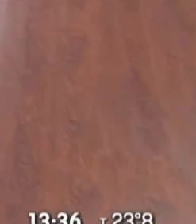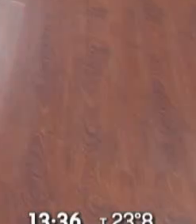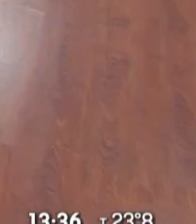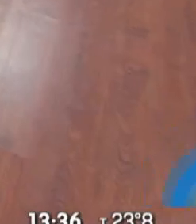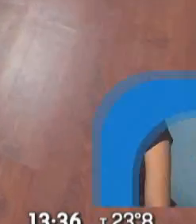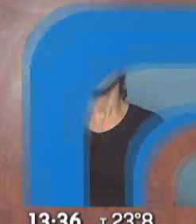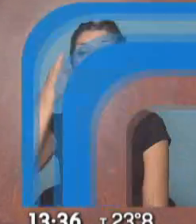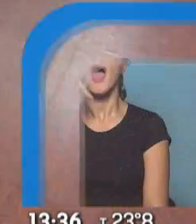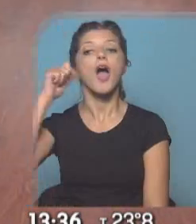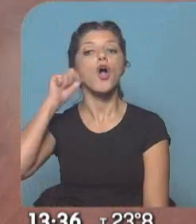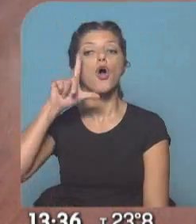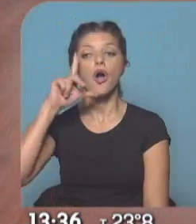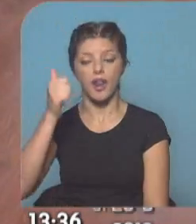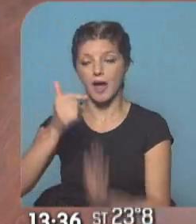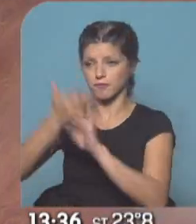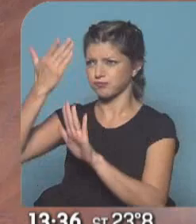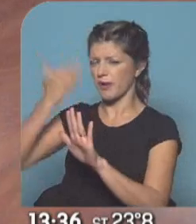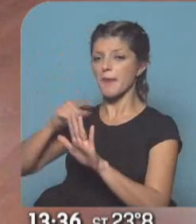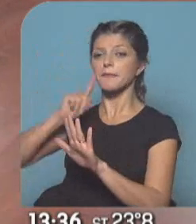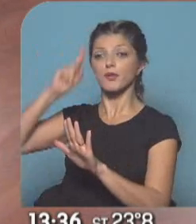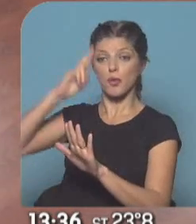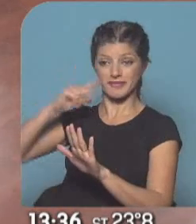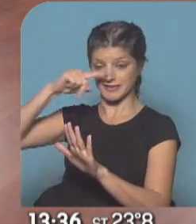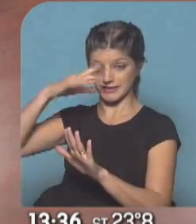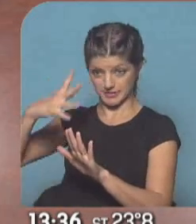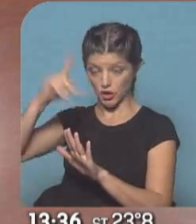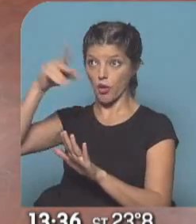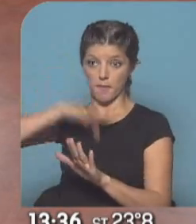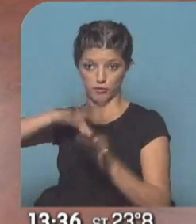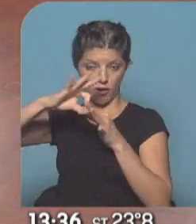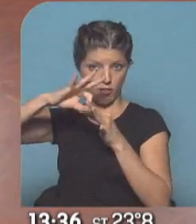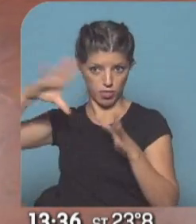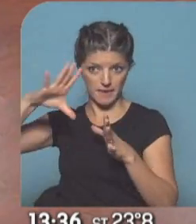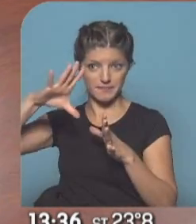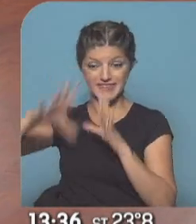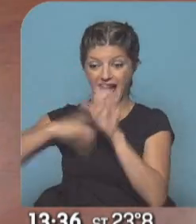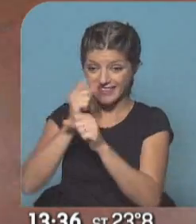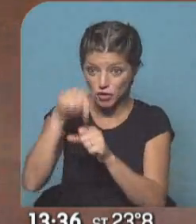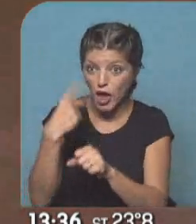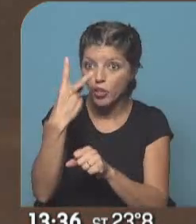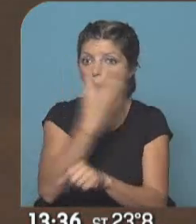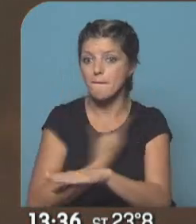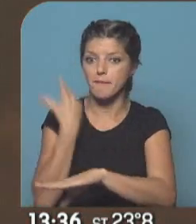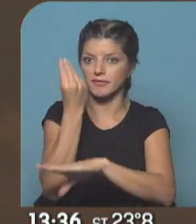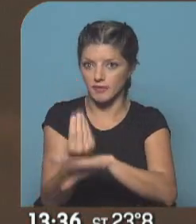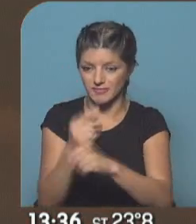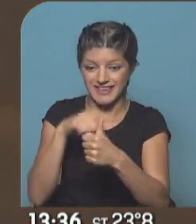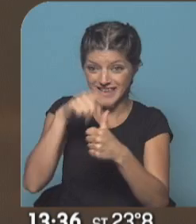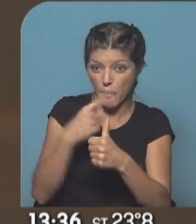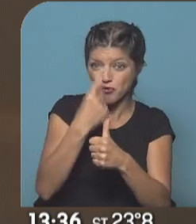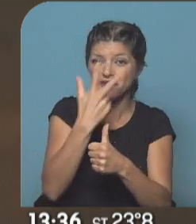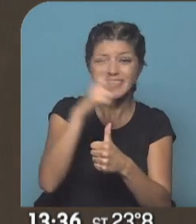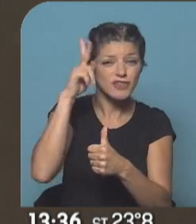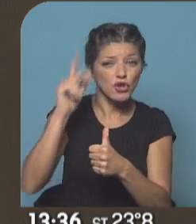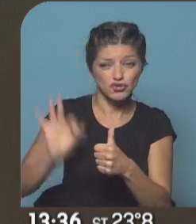Angola se independizó de Portugal en el año 1975 y desde entonces solo tuvo 2 presidentes. Uno estuvo 38 años.